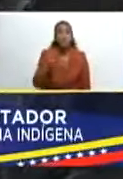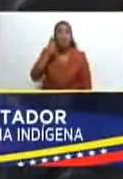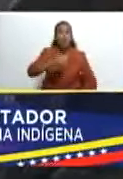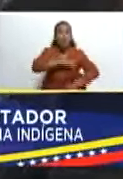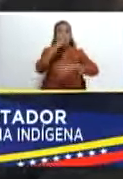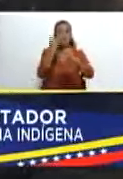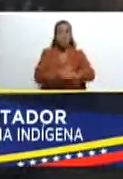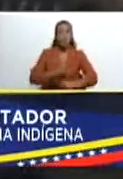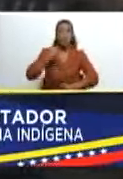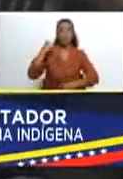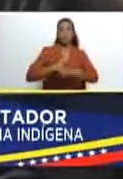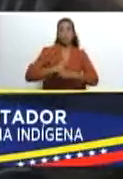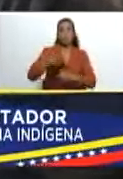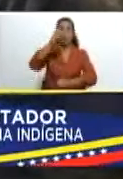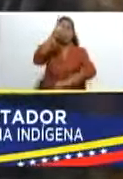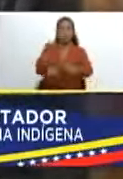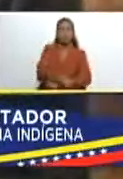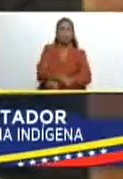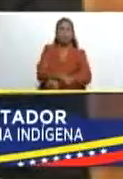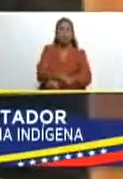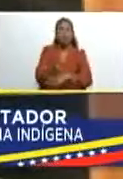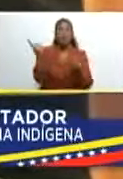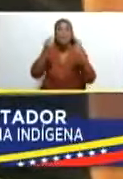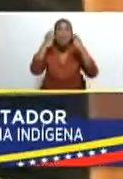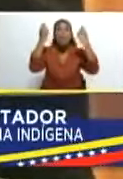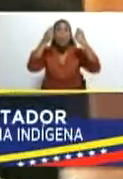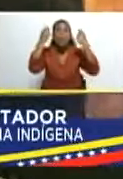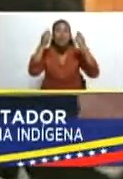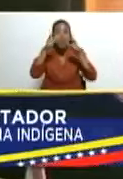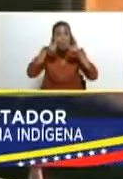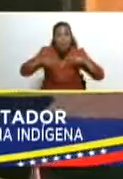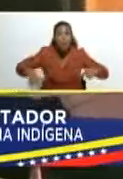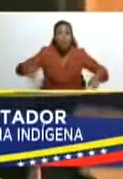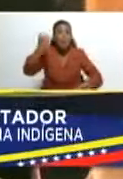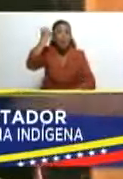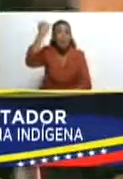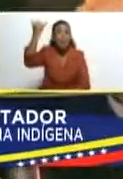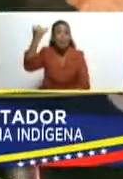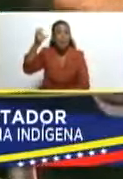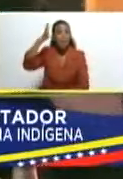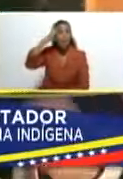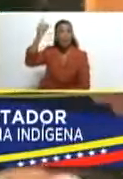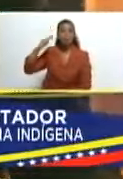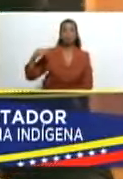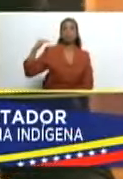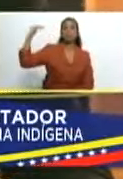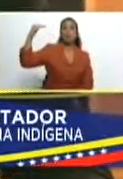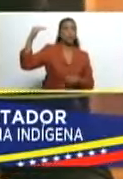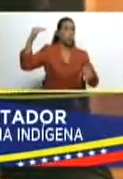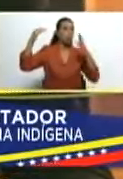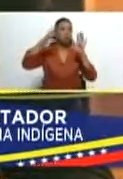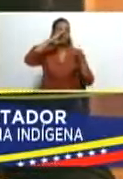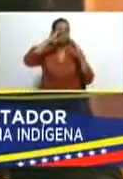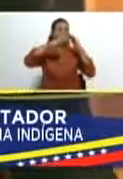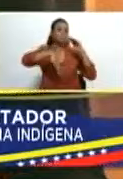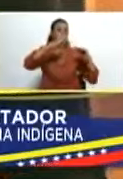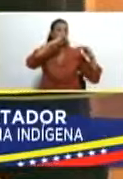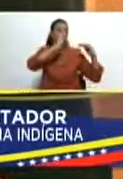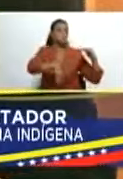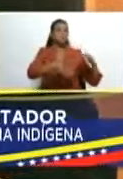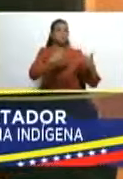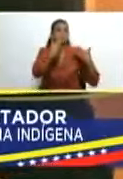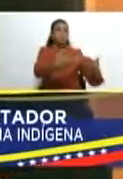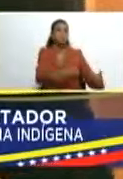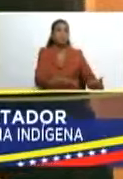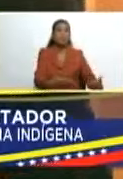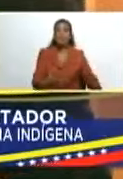poder. Grupos políticos que promovieran entre los pueblos la idea de que esos pueblos son superiores a los demás. Y ese es